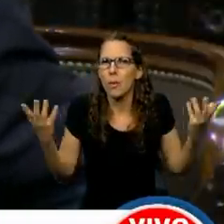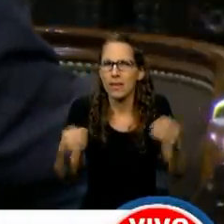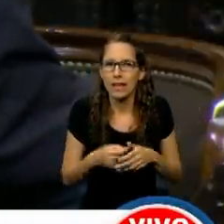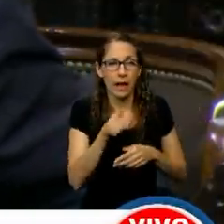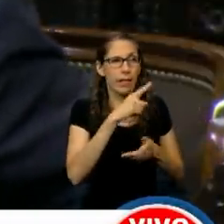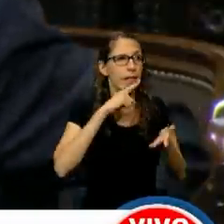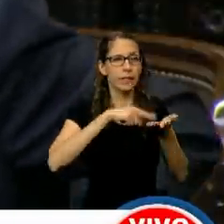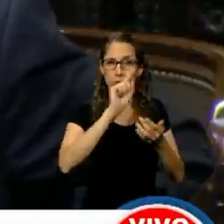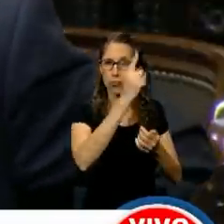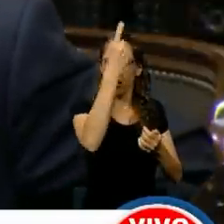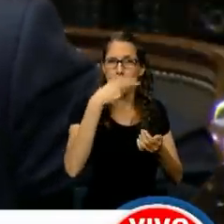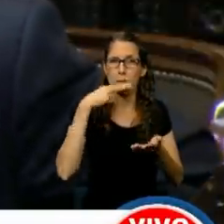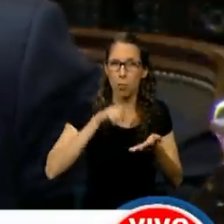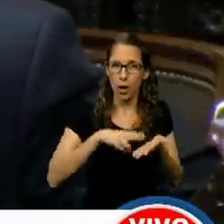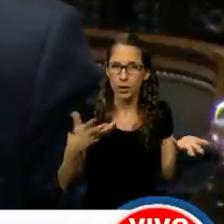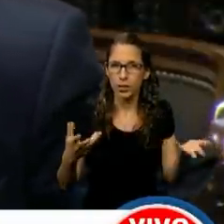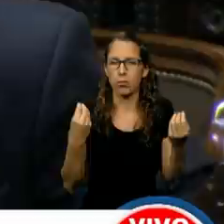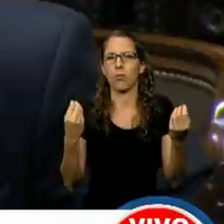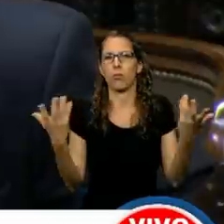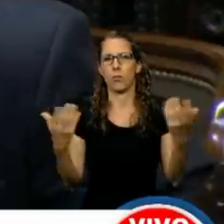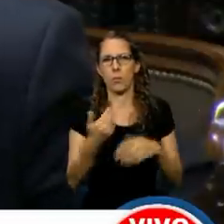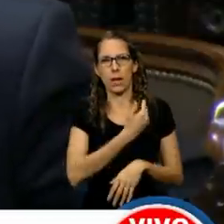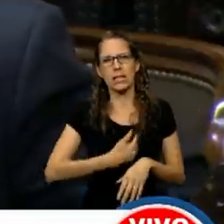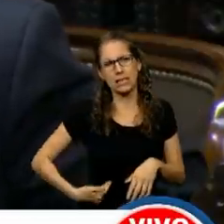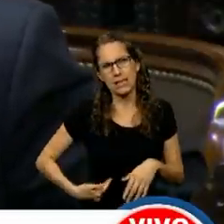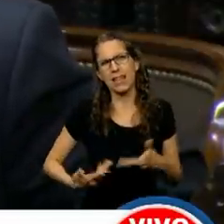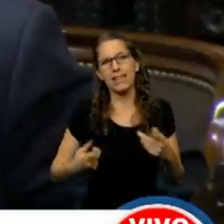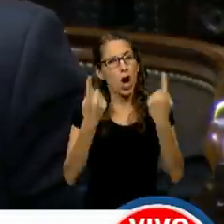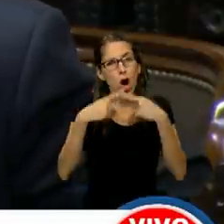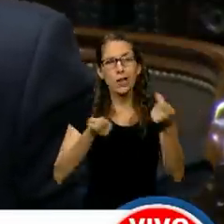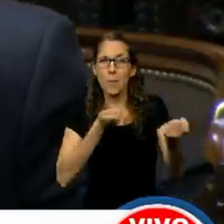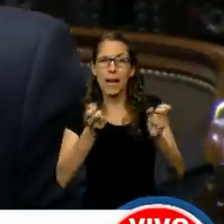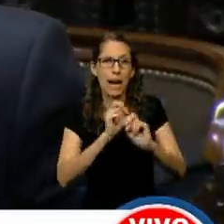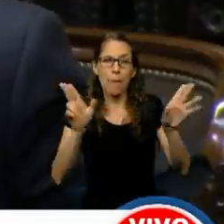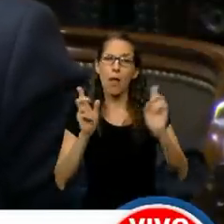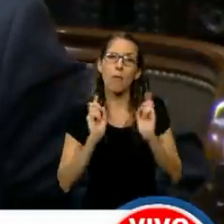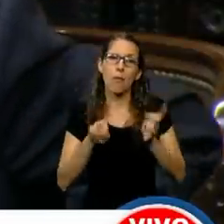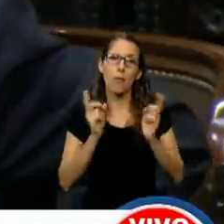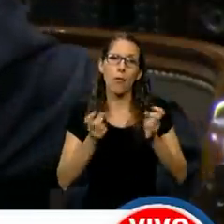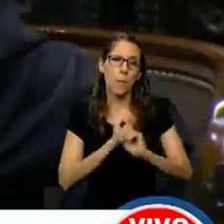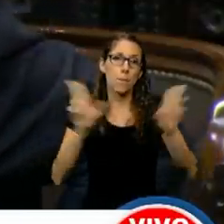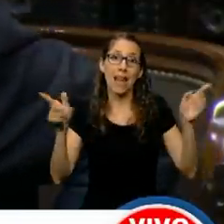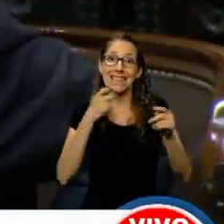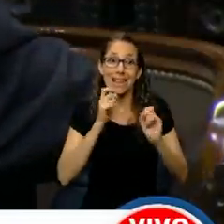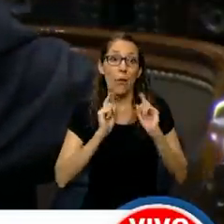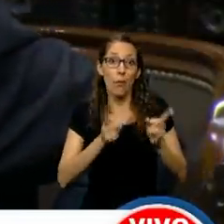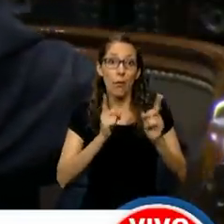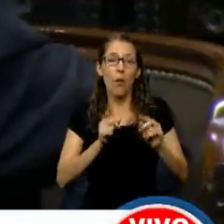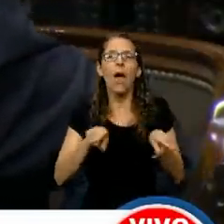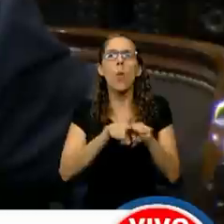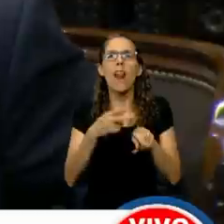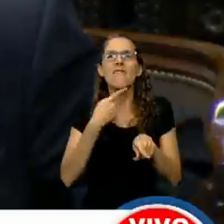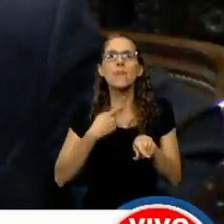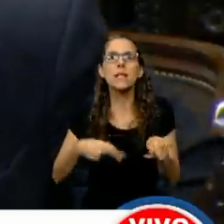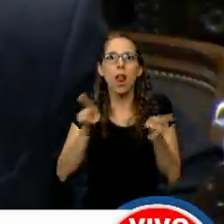impuestos señor presidente las cosas que se hacen mal están mal y la persistencia lo transforman en un vicio